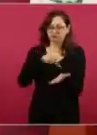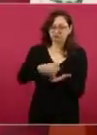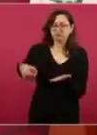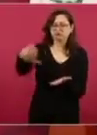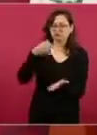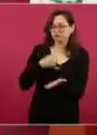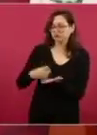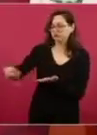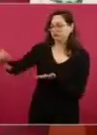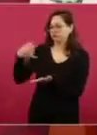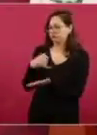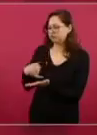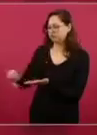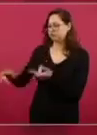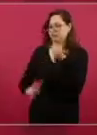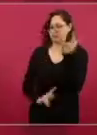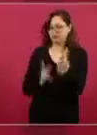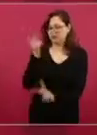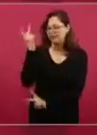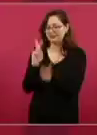y vamos a entregar